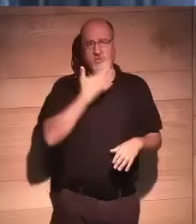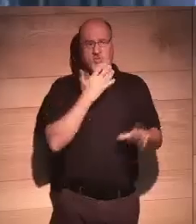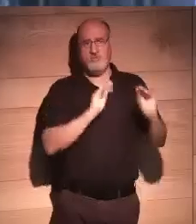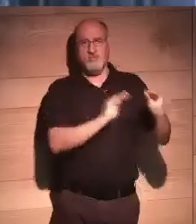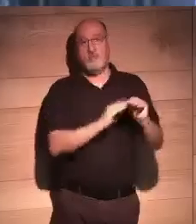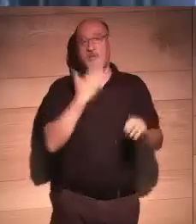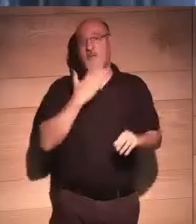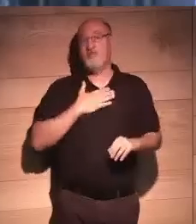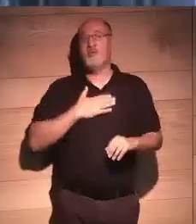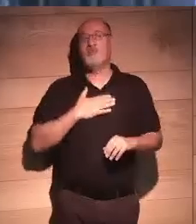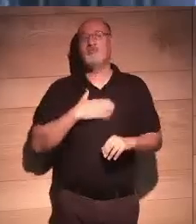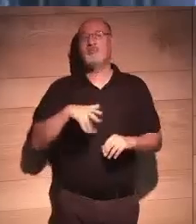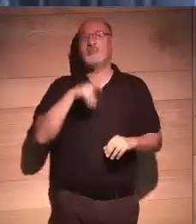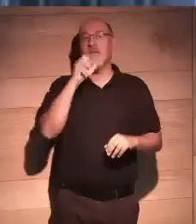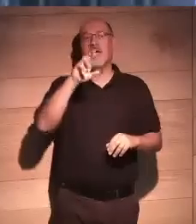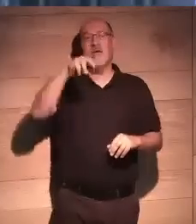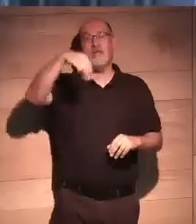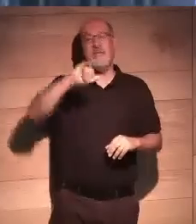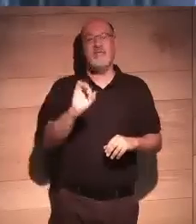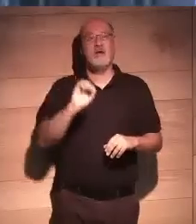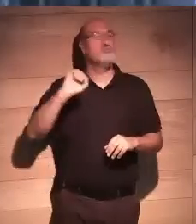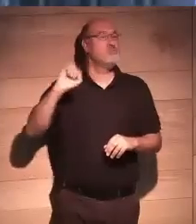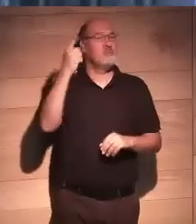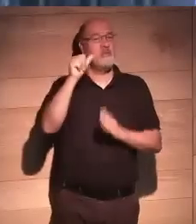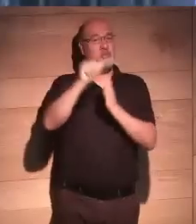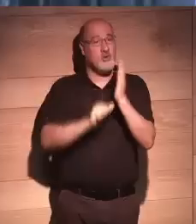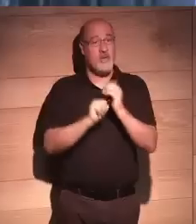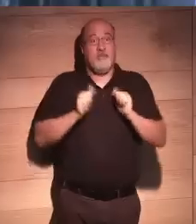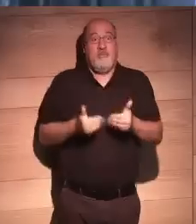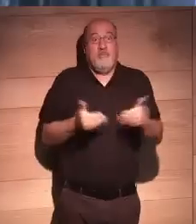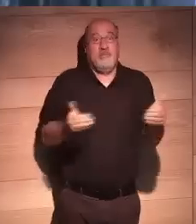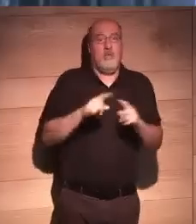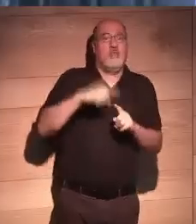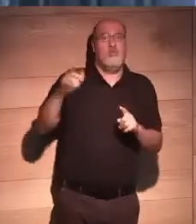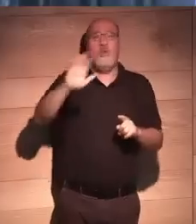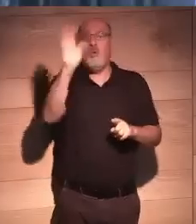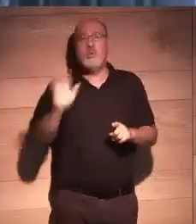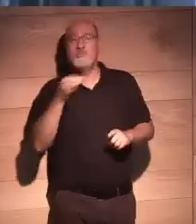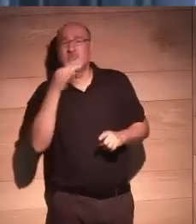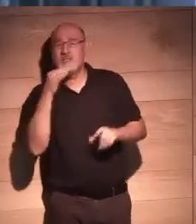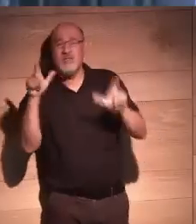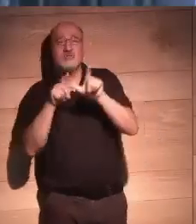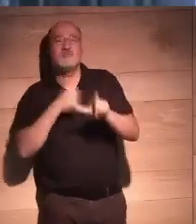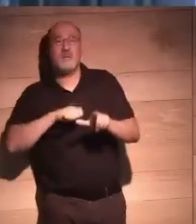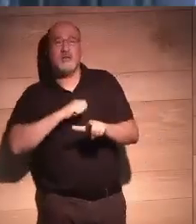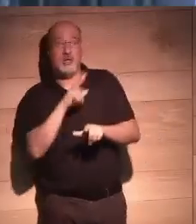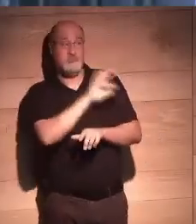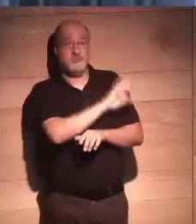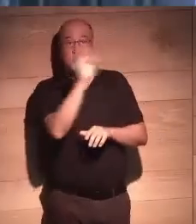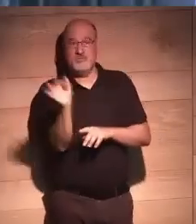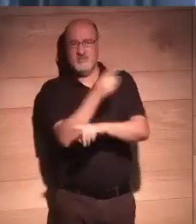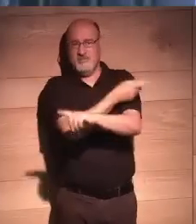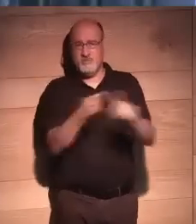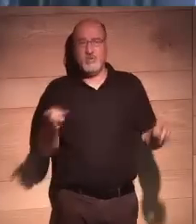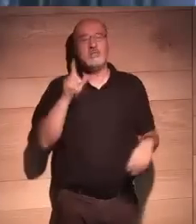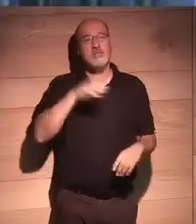de Hermida en la mañana y no tiene nada que ver al último programa que hizo ya en la tarde en Televisión Española, ¿no? Chicho